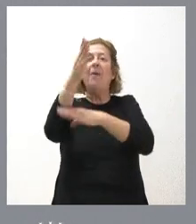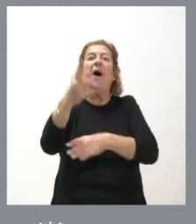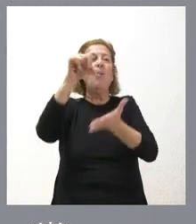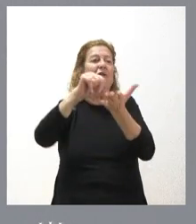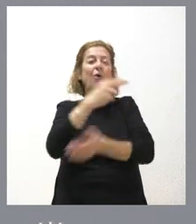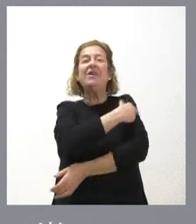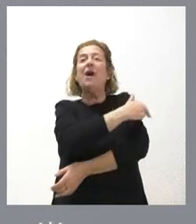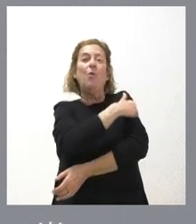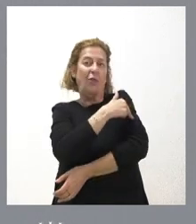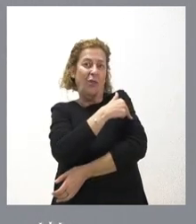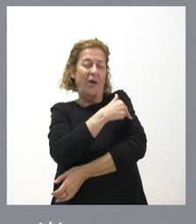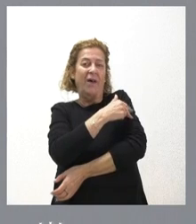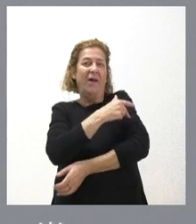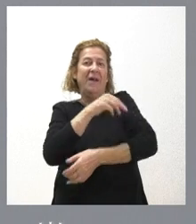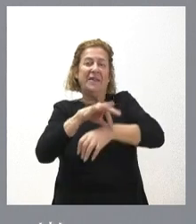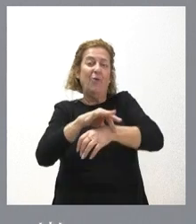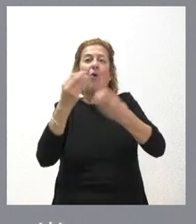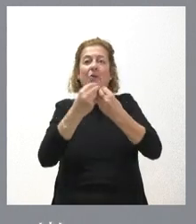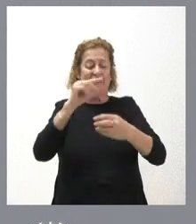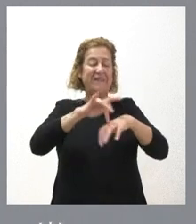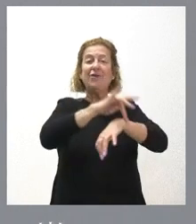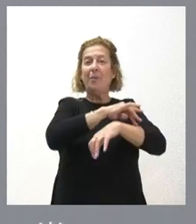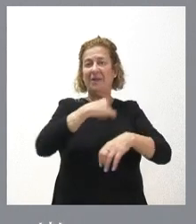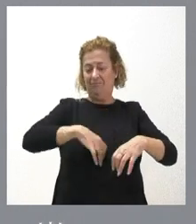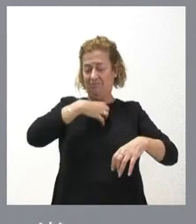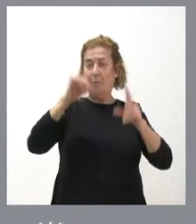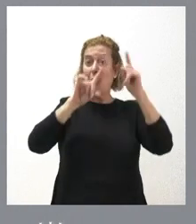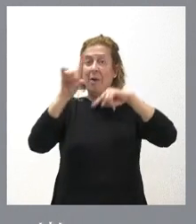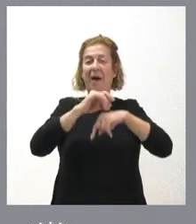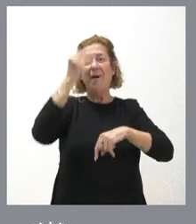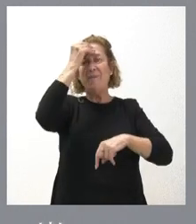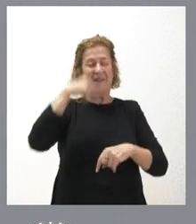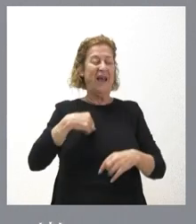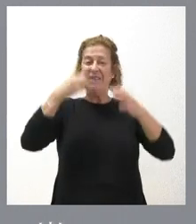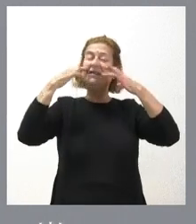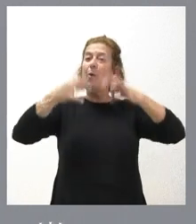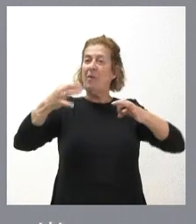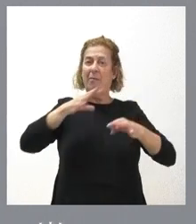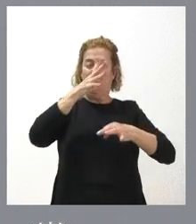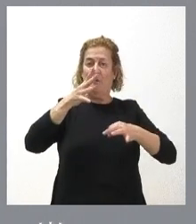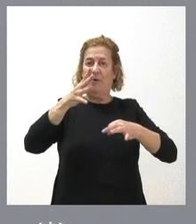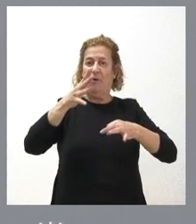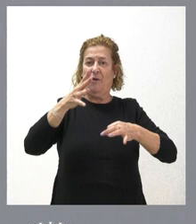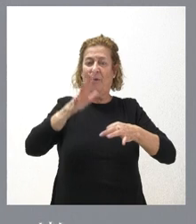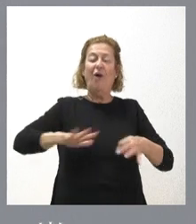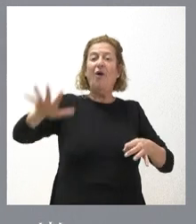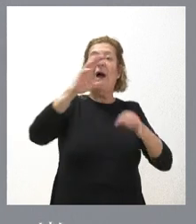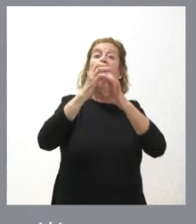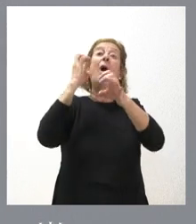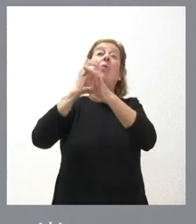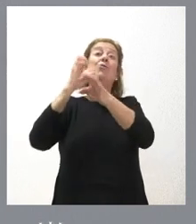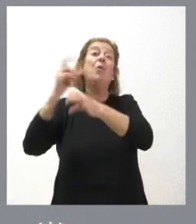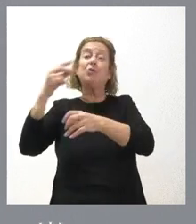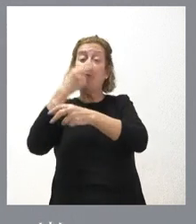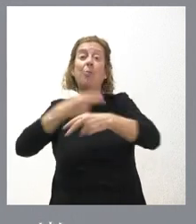de salud con síntomas de infección respiratoria y piense que está seguro porque está en un autobús